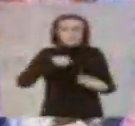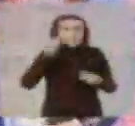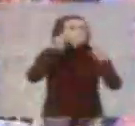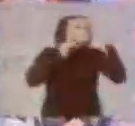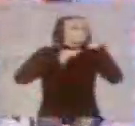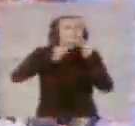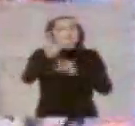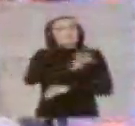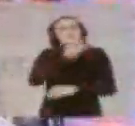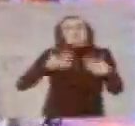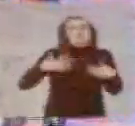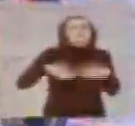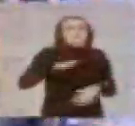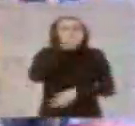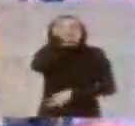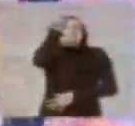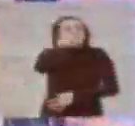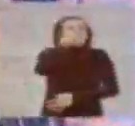me disfrazo por ti.